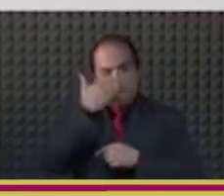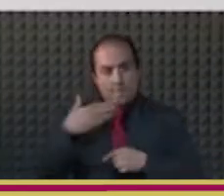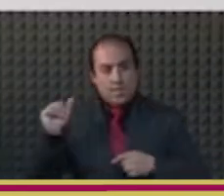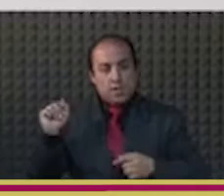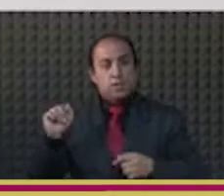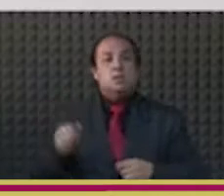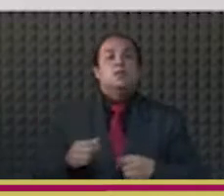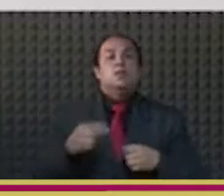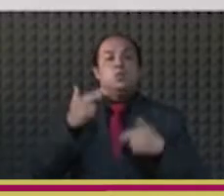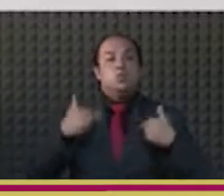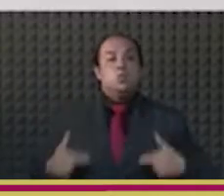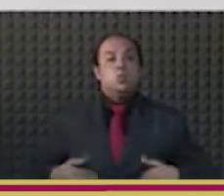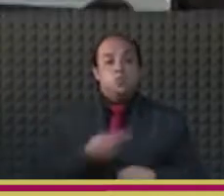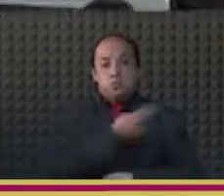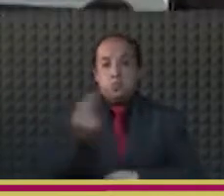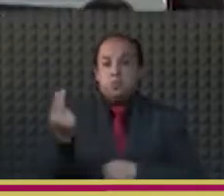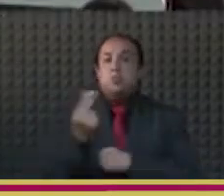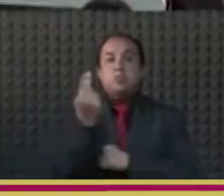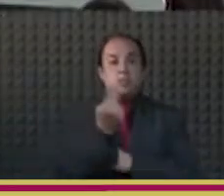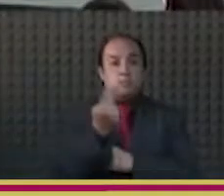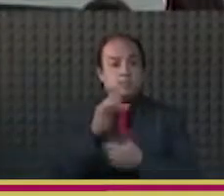requieren. Muchas gracias.